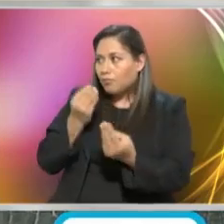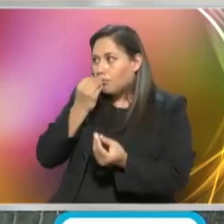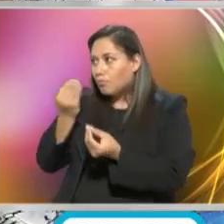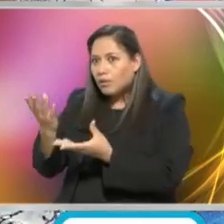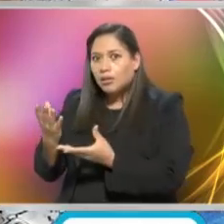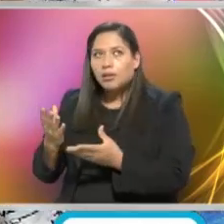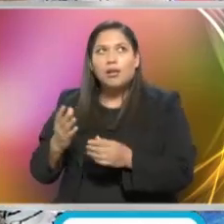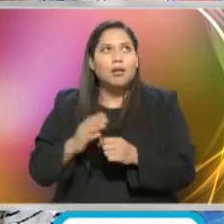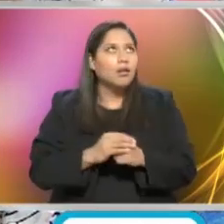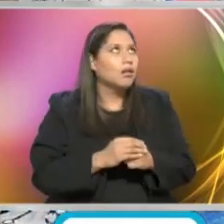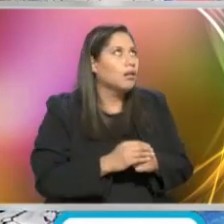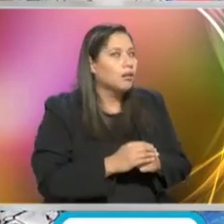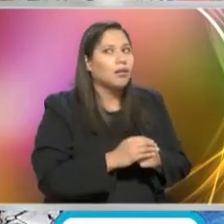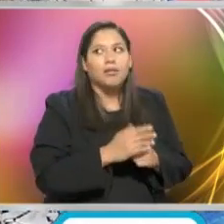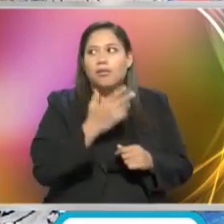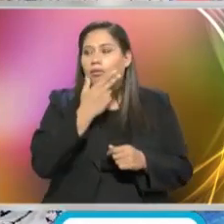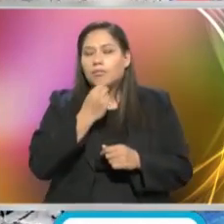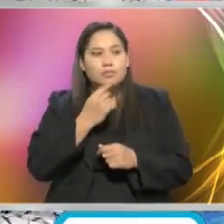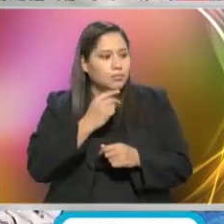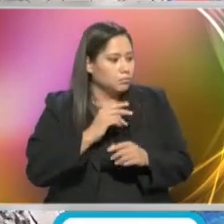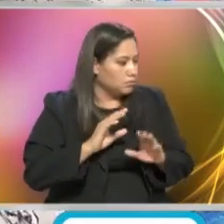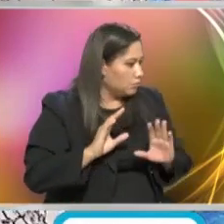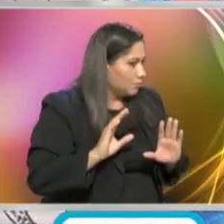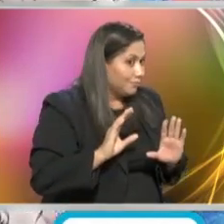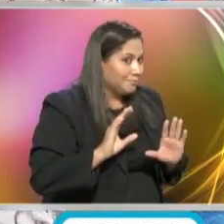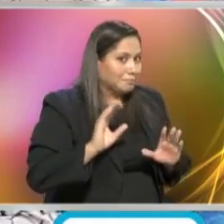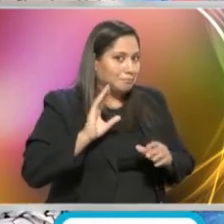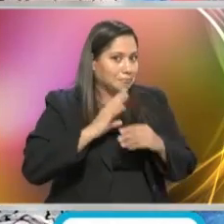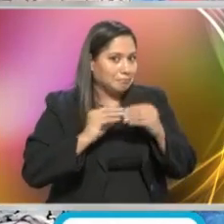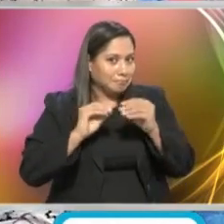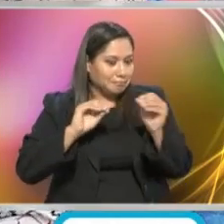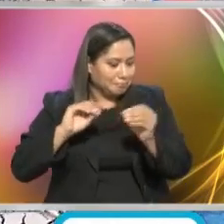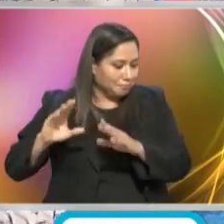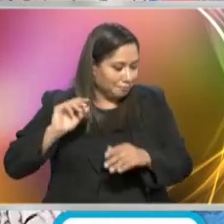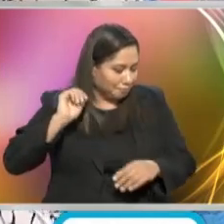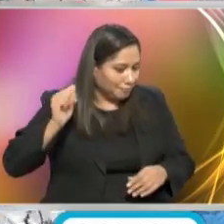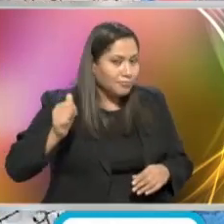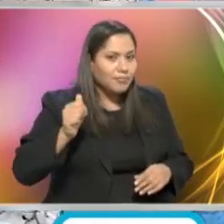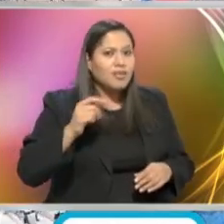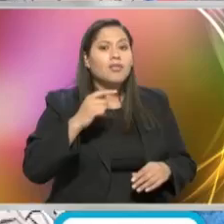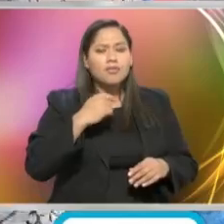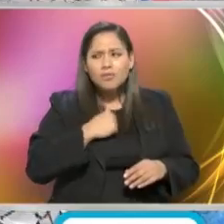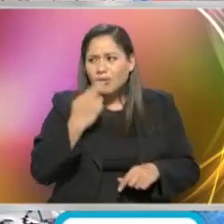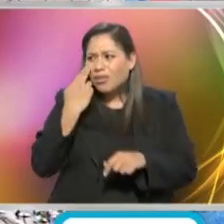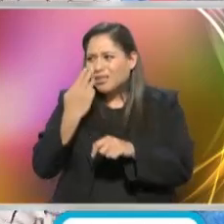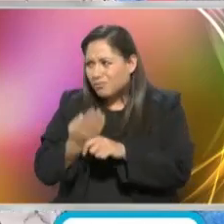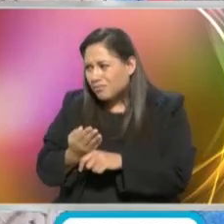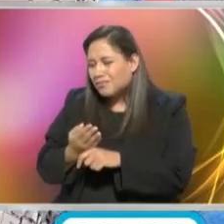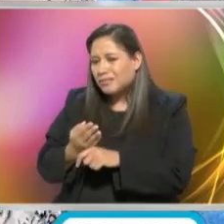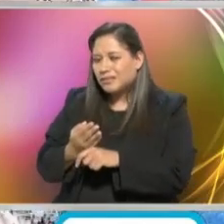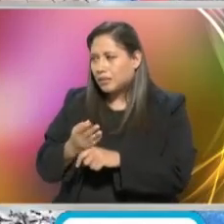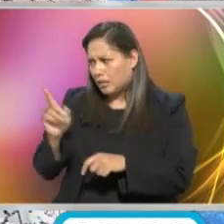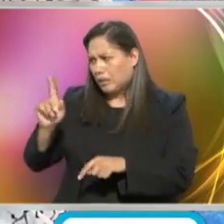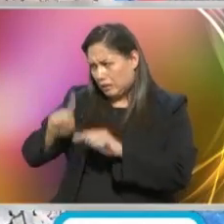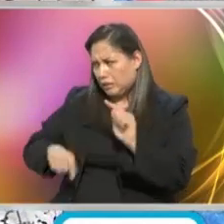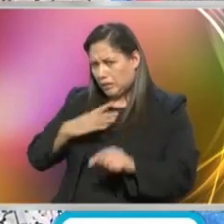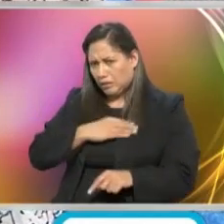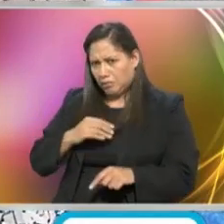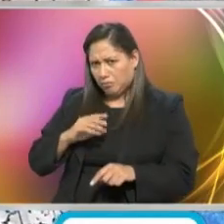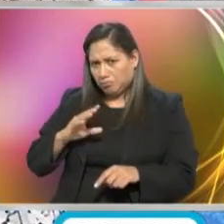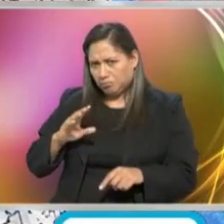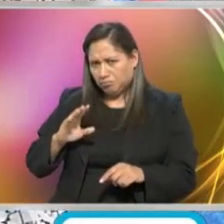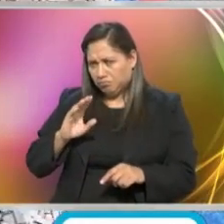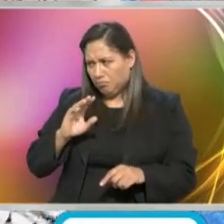ser que el hombre se desentienda o bien a lo mejor, bueno, pues si más o menos me hago responsable, vamos a ver la opción del aborto, que todavía en muchos, o sea,